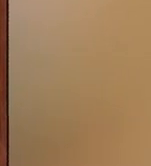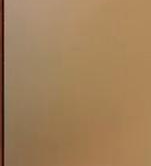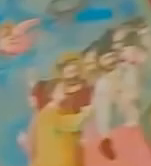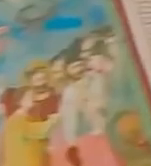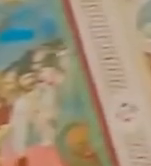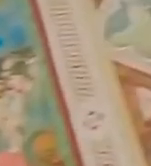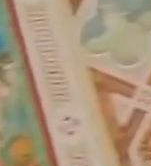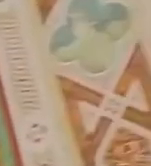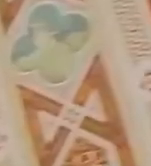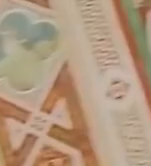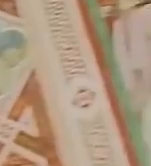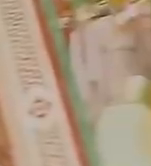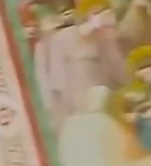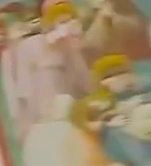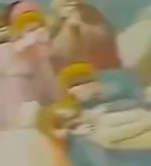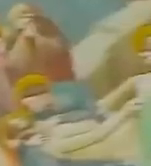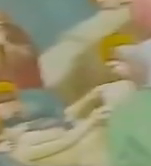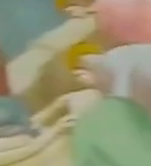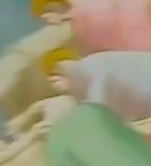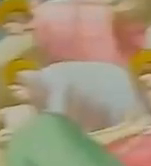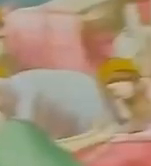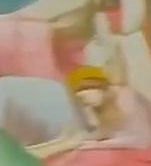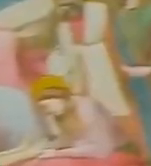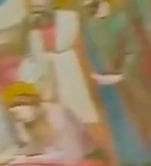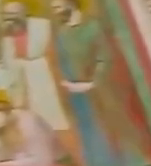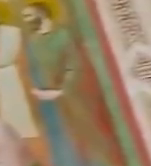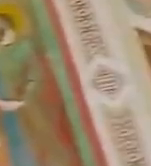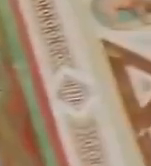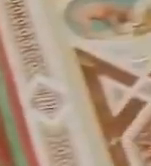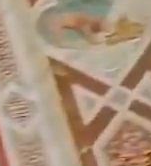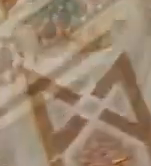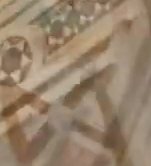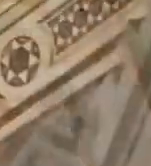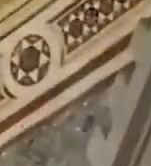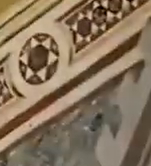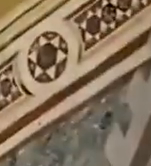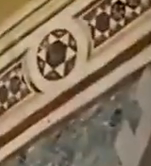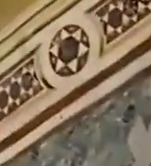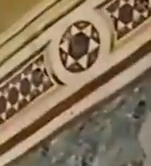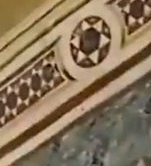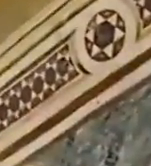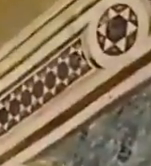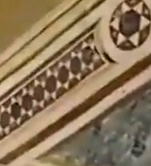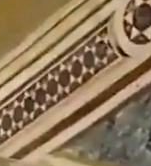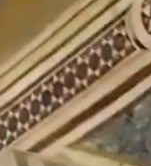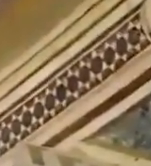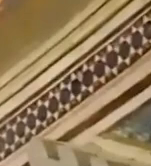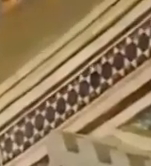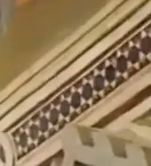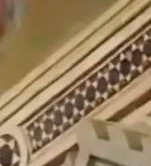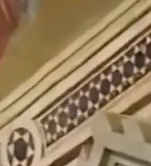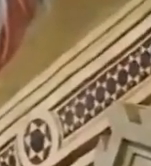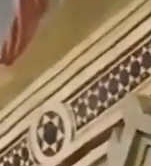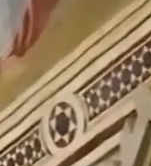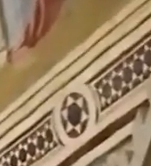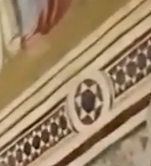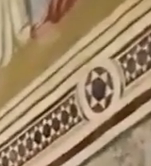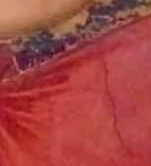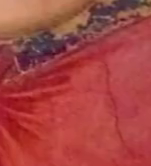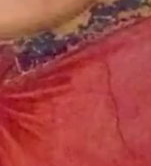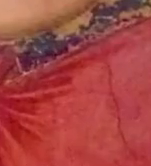arte. Es reconocido por los frescos pintados en la capilla Scrovegni de Padua, donde su amor por el drama es más efectivo en